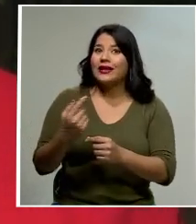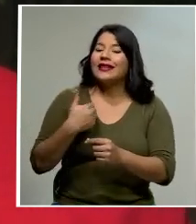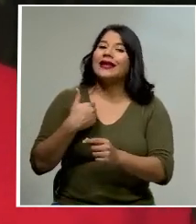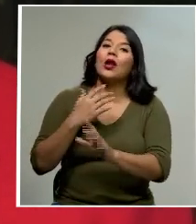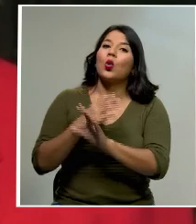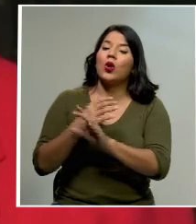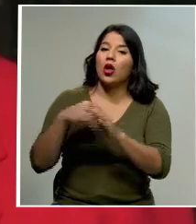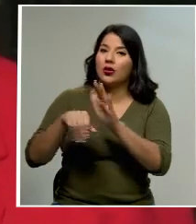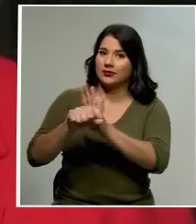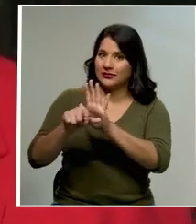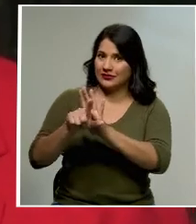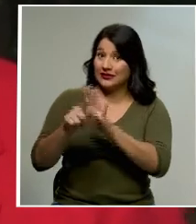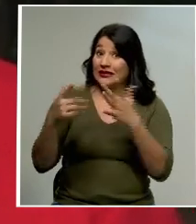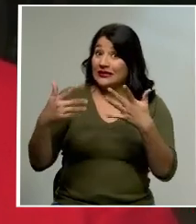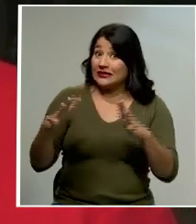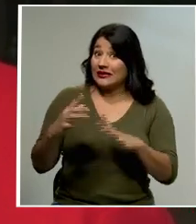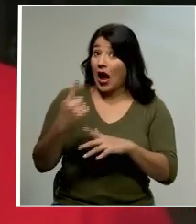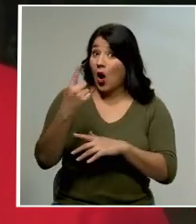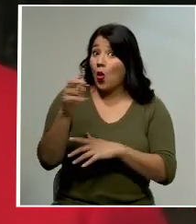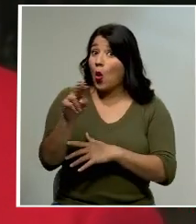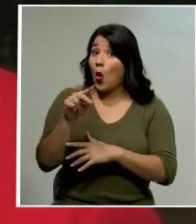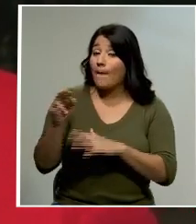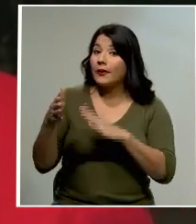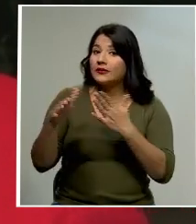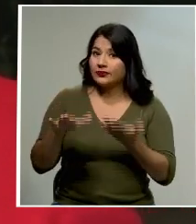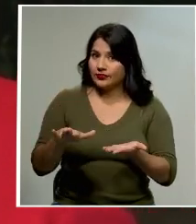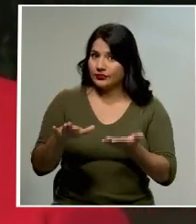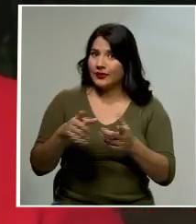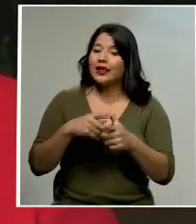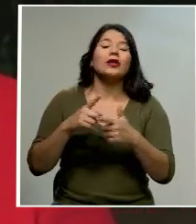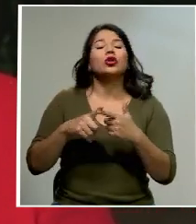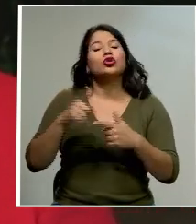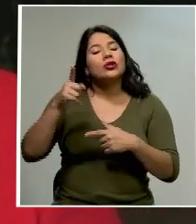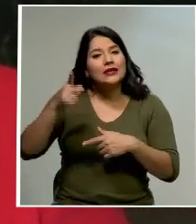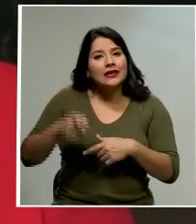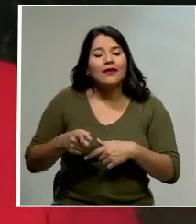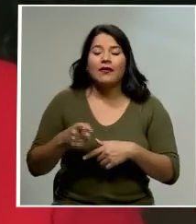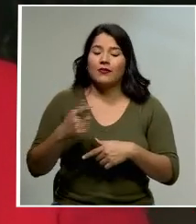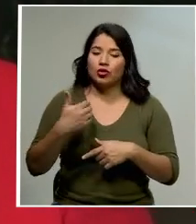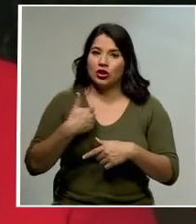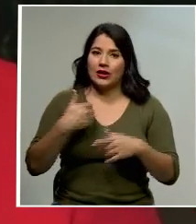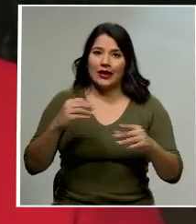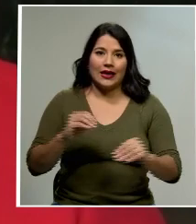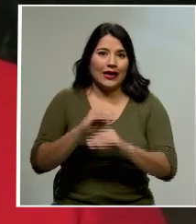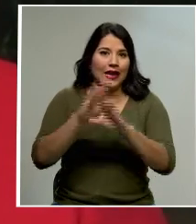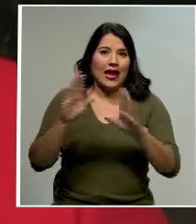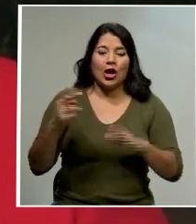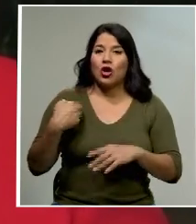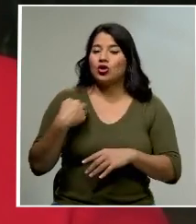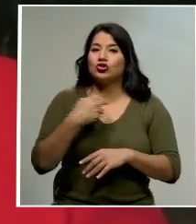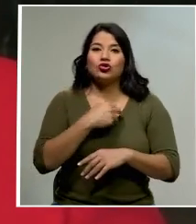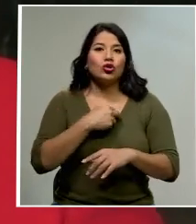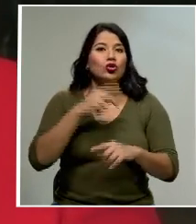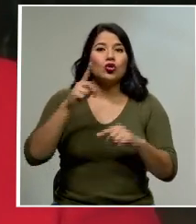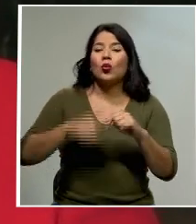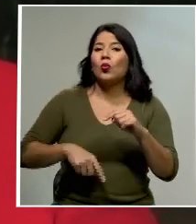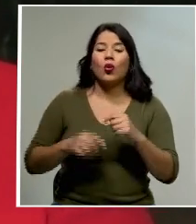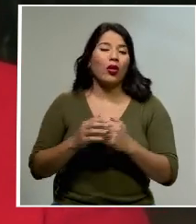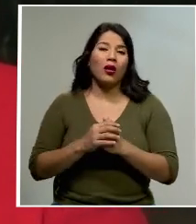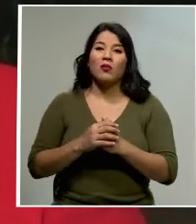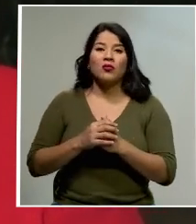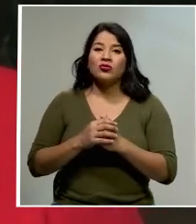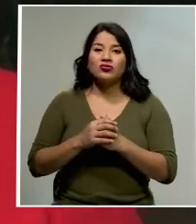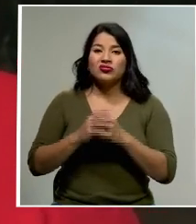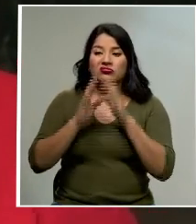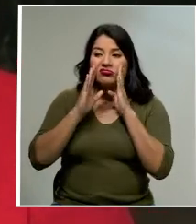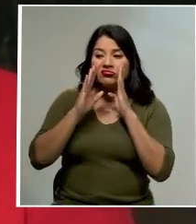que es importante que haya una conciencia muy clara de que no podemos ir tomando a la ligera el tema del